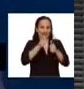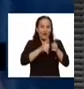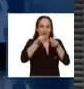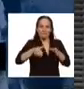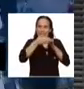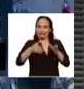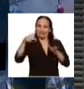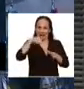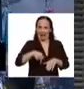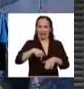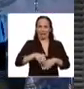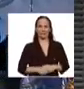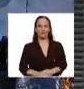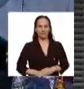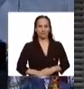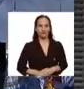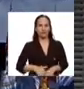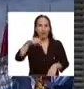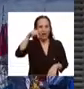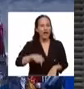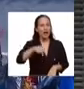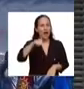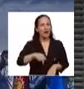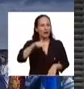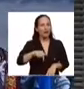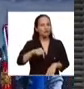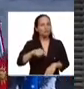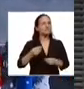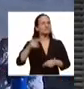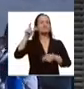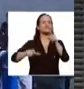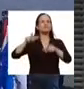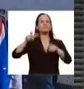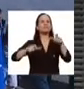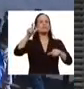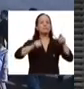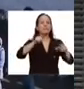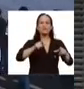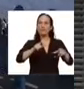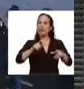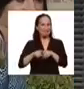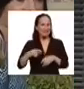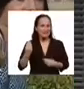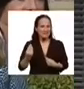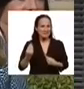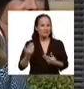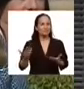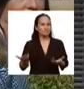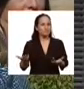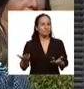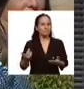proyecto político, de un modelo político que ante cada ocasión que tiene, hace un claro gesto